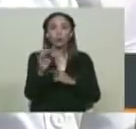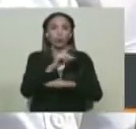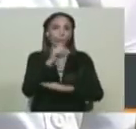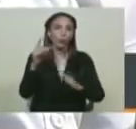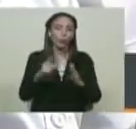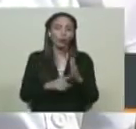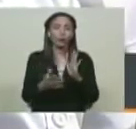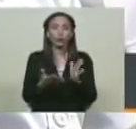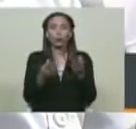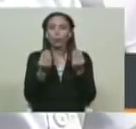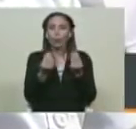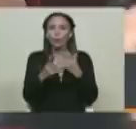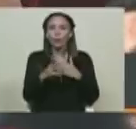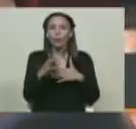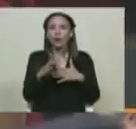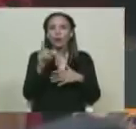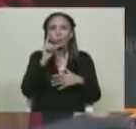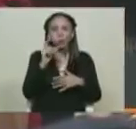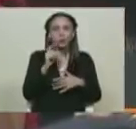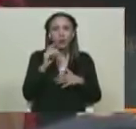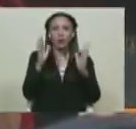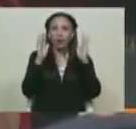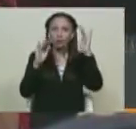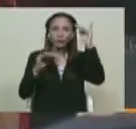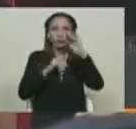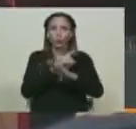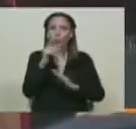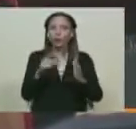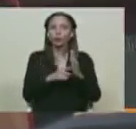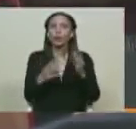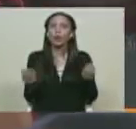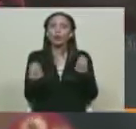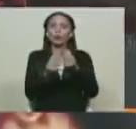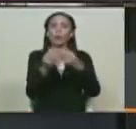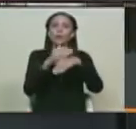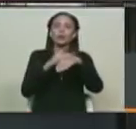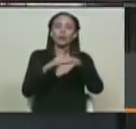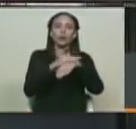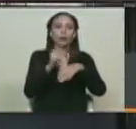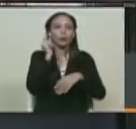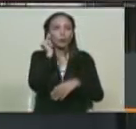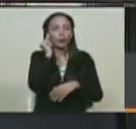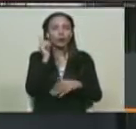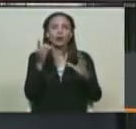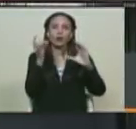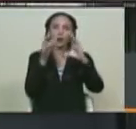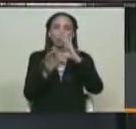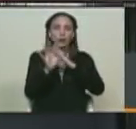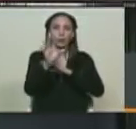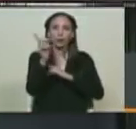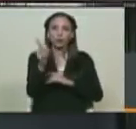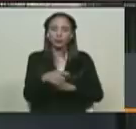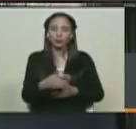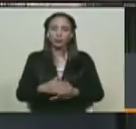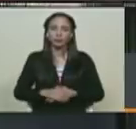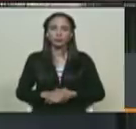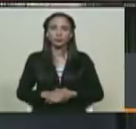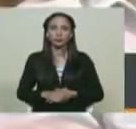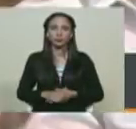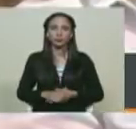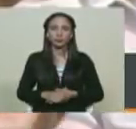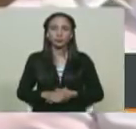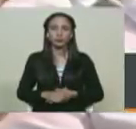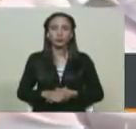parto humanizado en sus manos junto al Ministerio de la Mujer y el carnet de la patria, para que